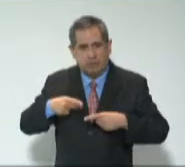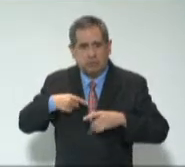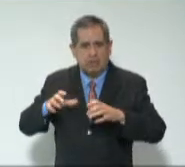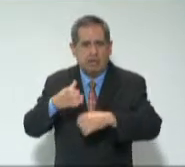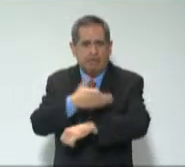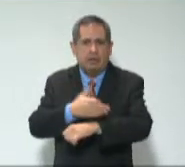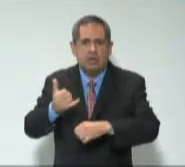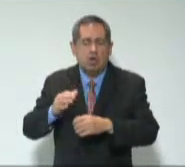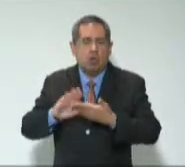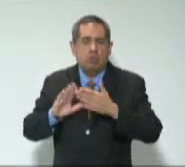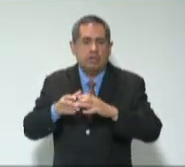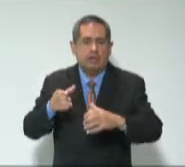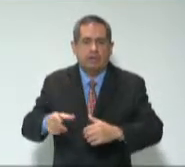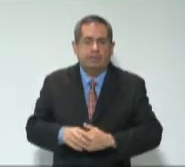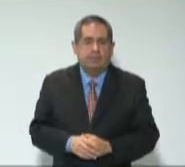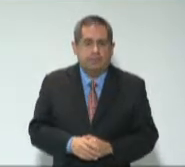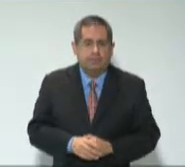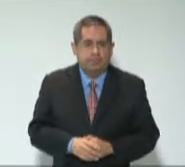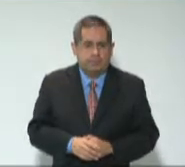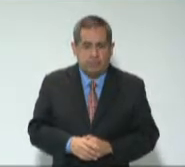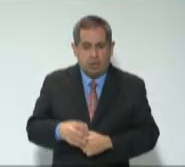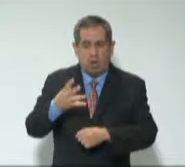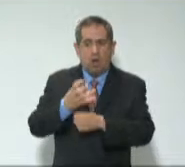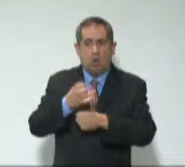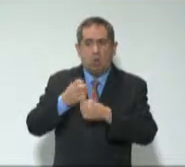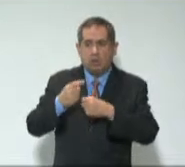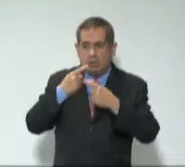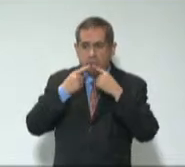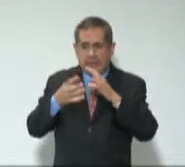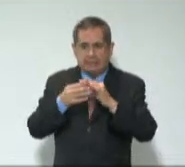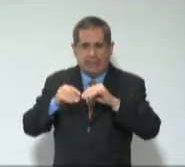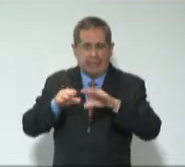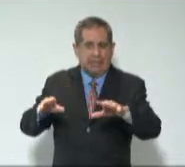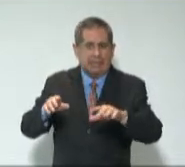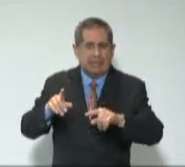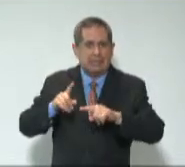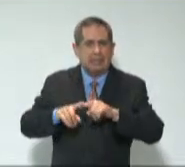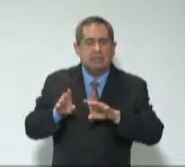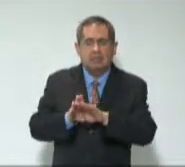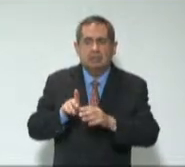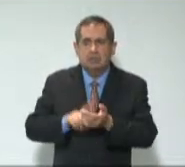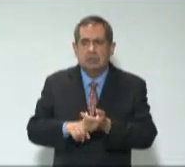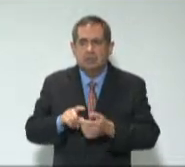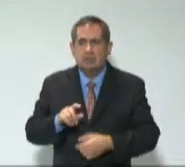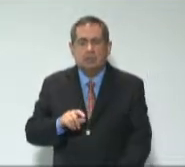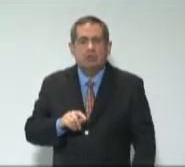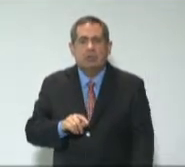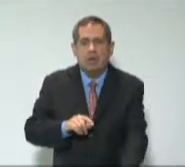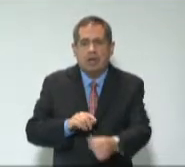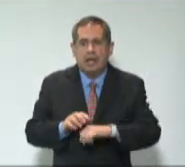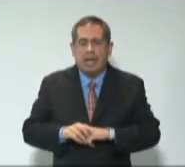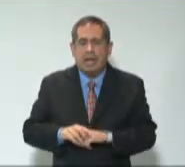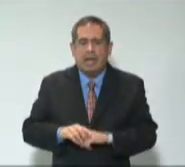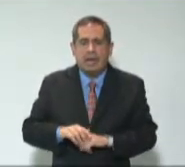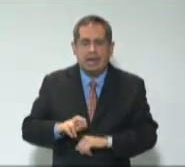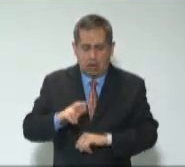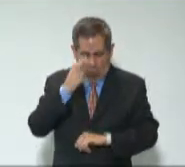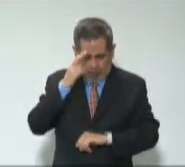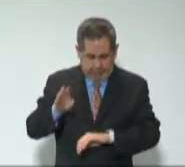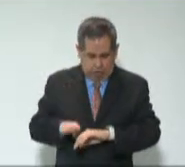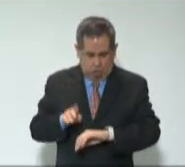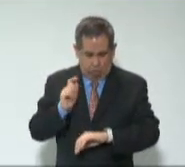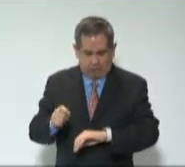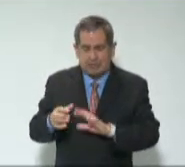familias y comunidades el cuarto mensaje tiene que ver también con recordar que eh